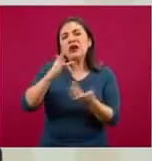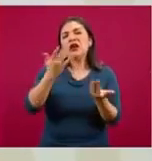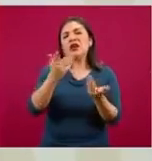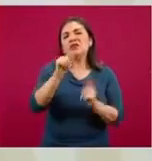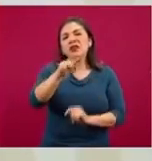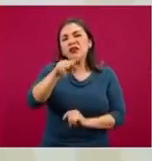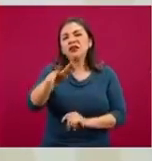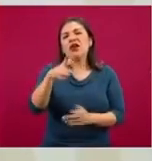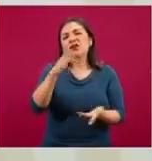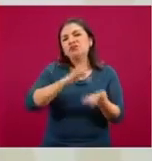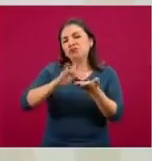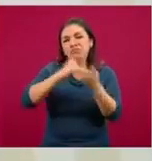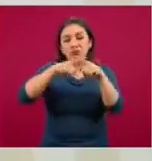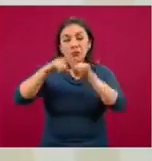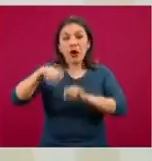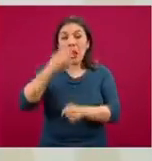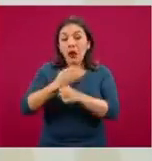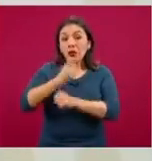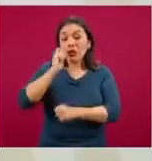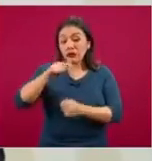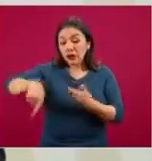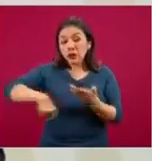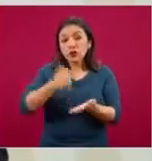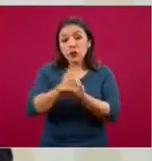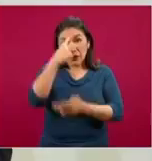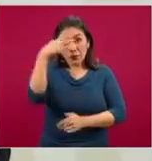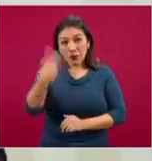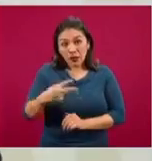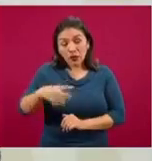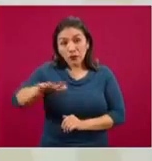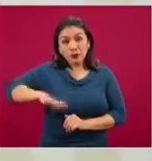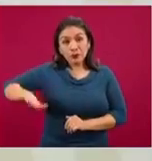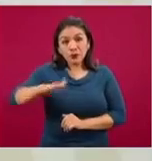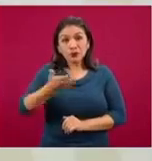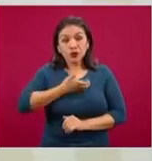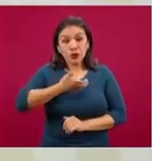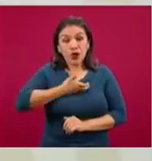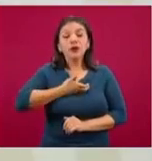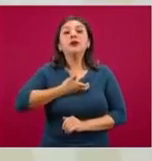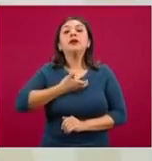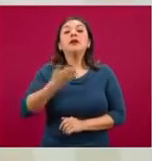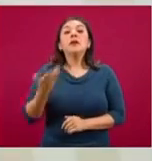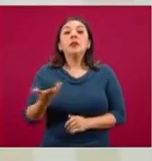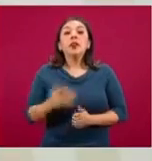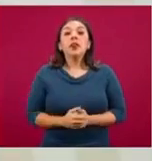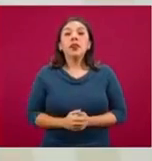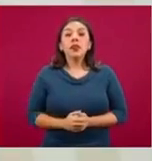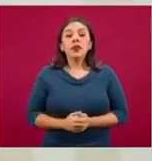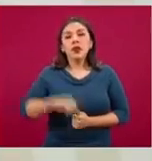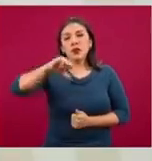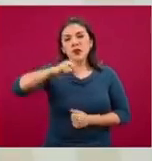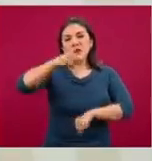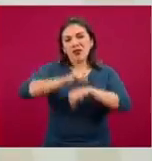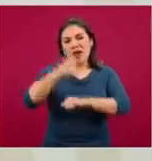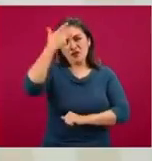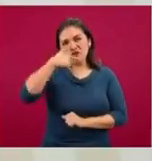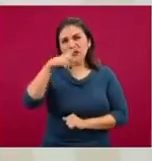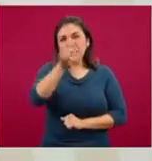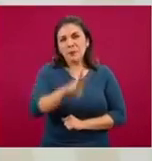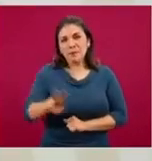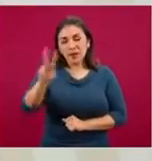otros dispositivos. Estamos en la Ciudad de México, el Palacio Nacional, de esta noche ya de